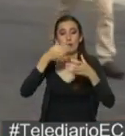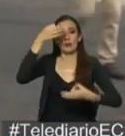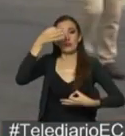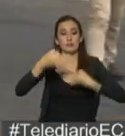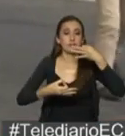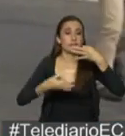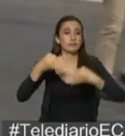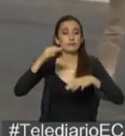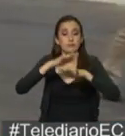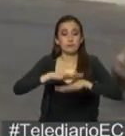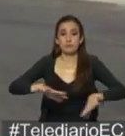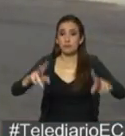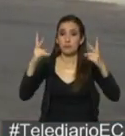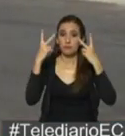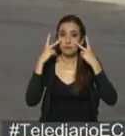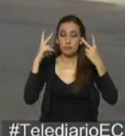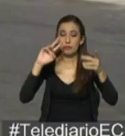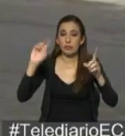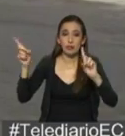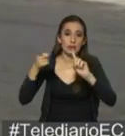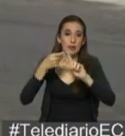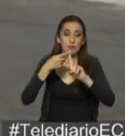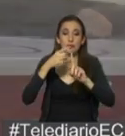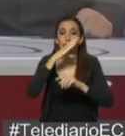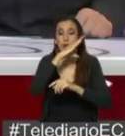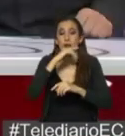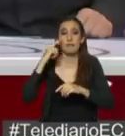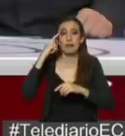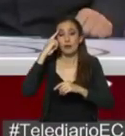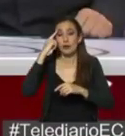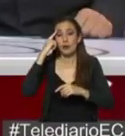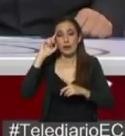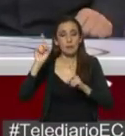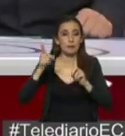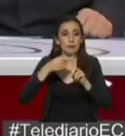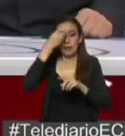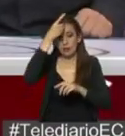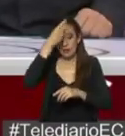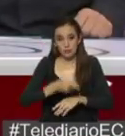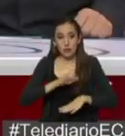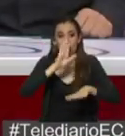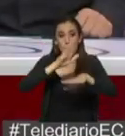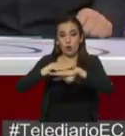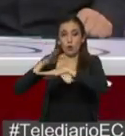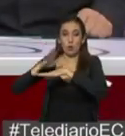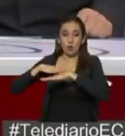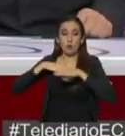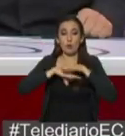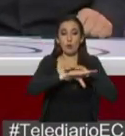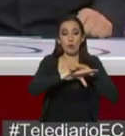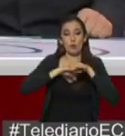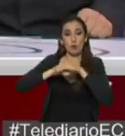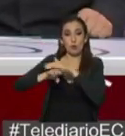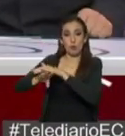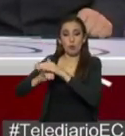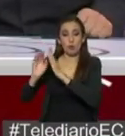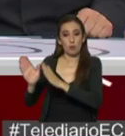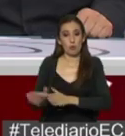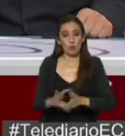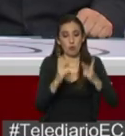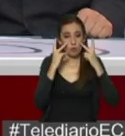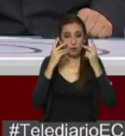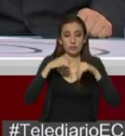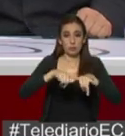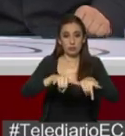Justicia, donde se conoce la primera sentencia para el exmandatario Rafael Correa por el delito de cohecho. Continuamos en estudios con